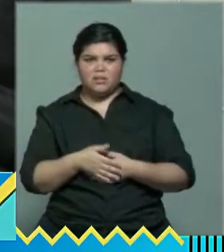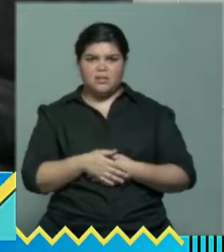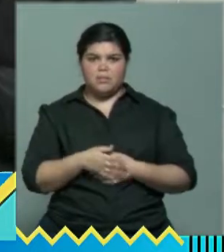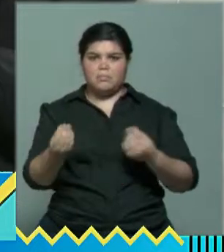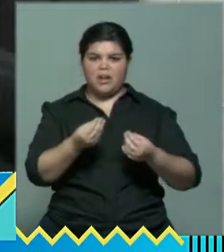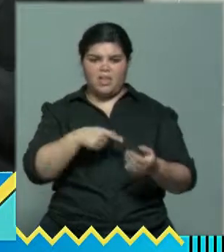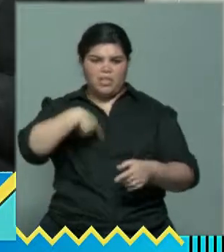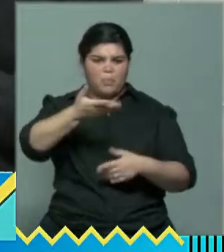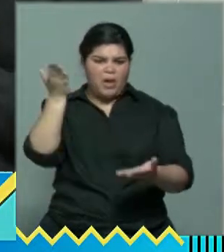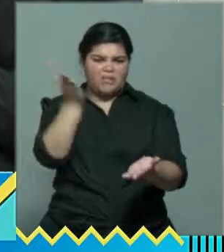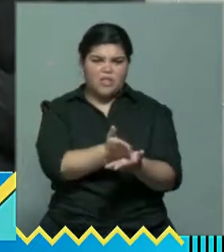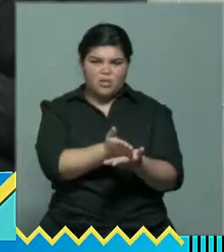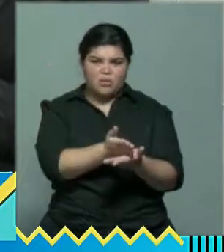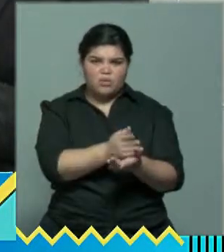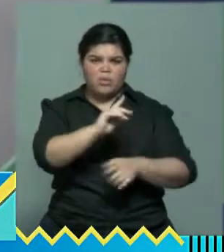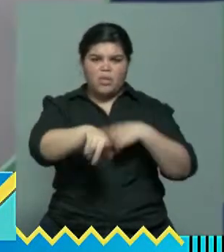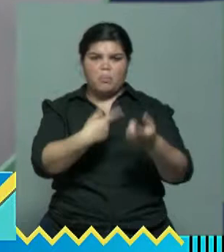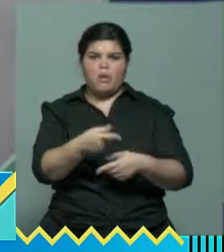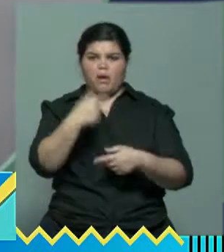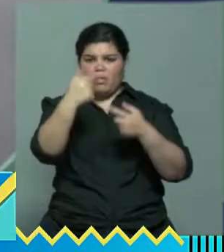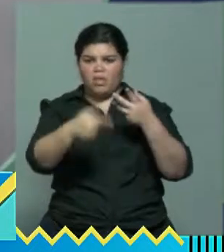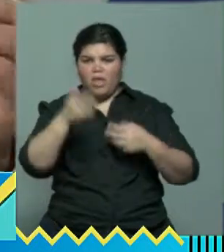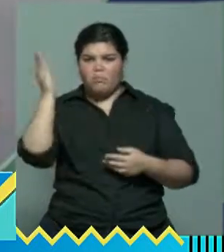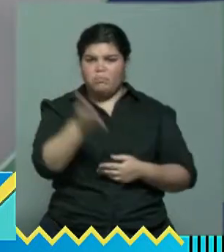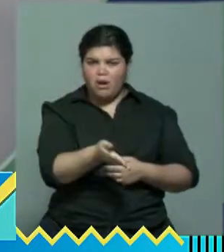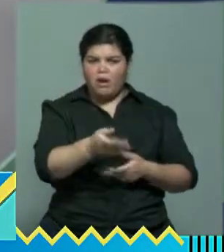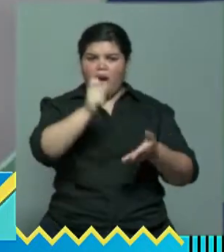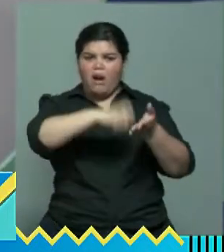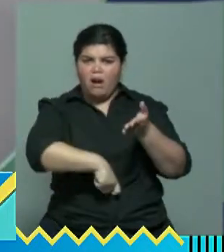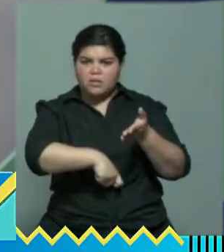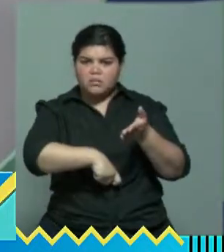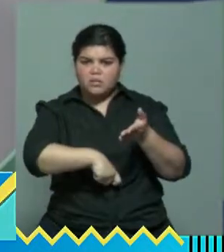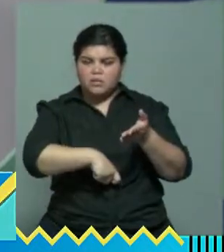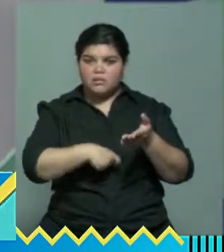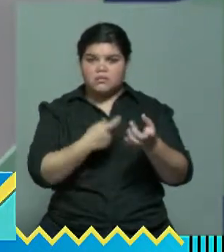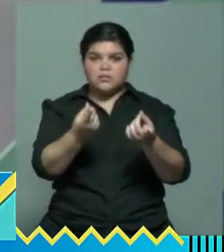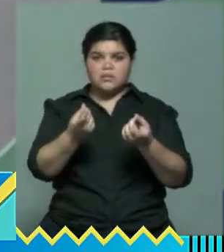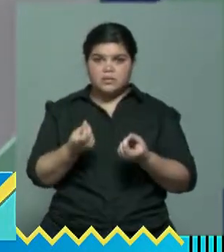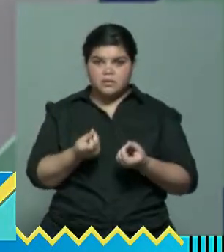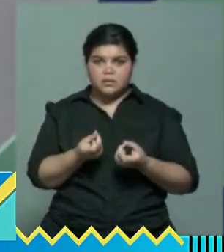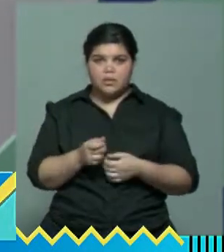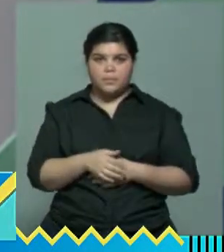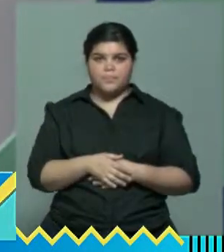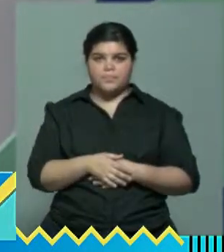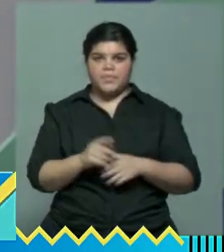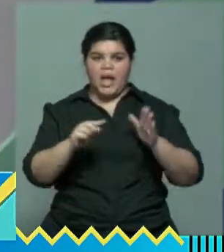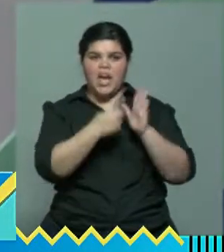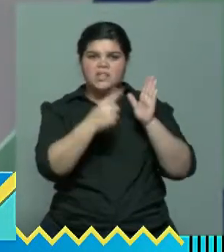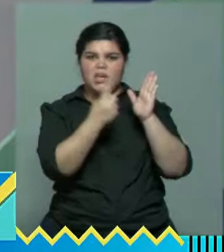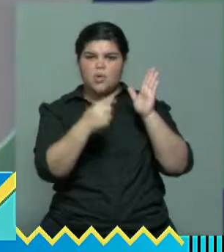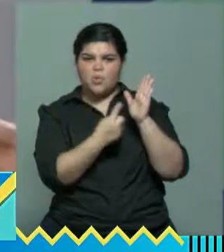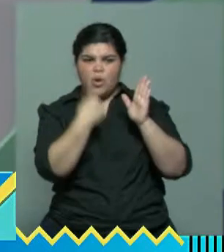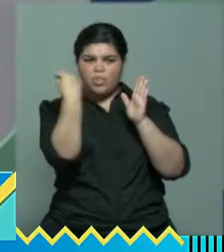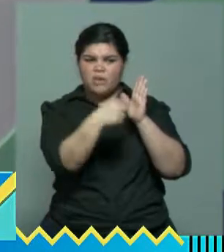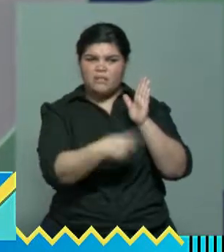una sanción o el acta de infracción vial. Había que tomar de distintos, digamos, artículos que habían sido